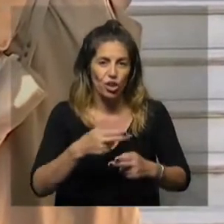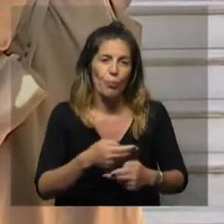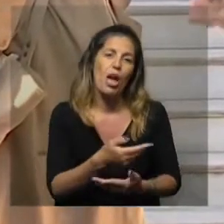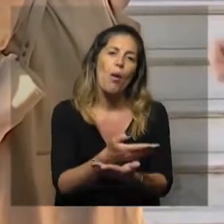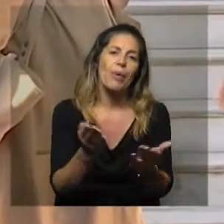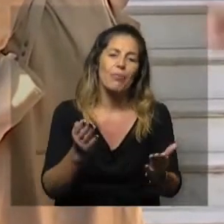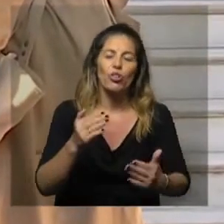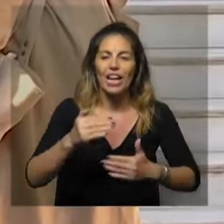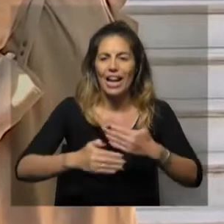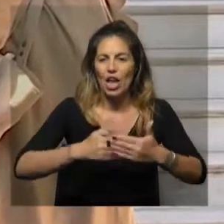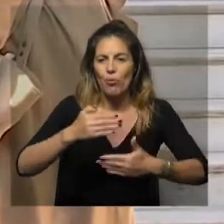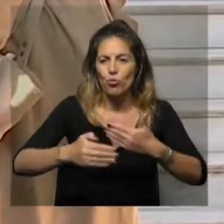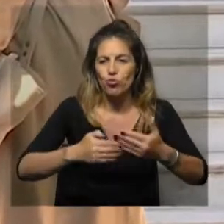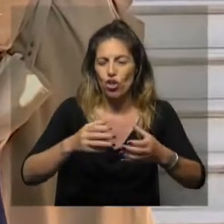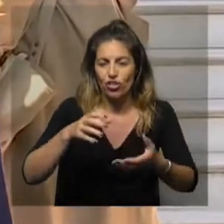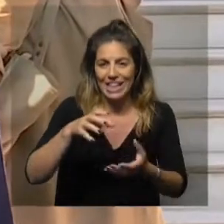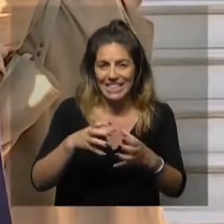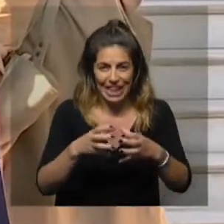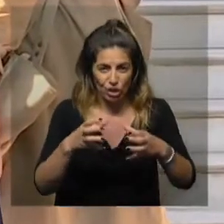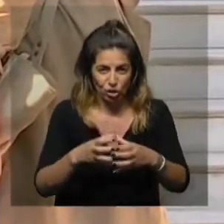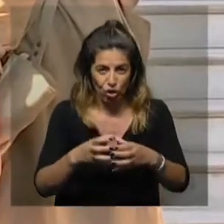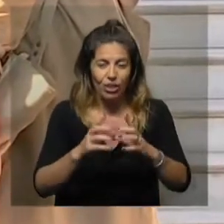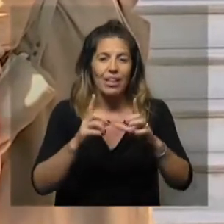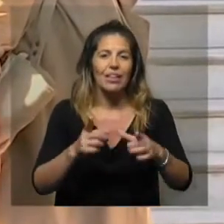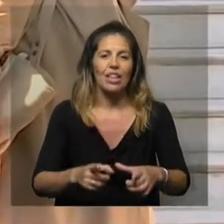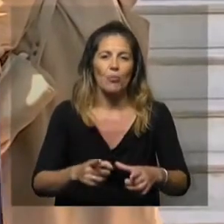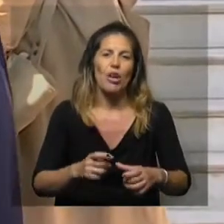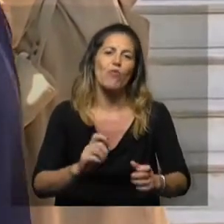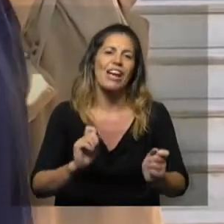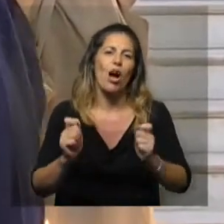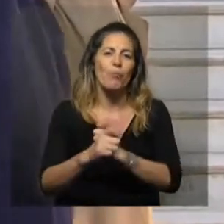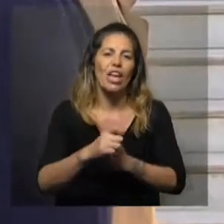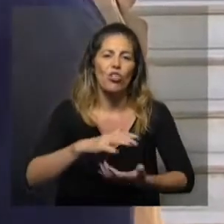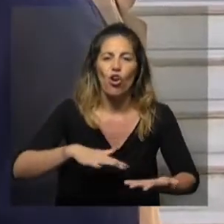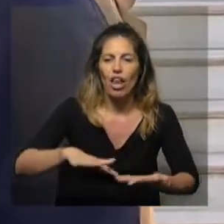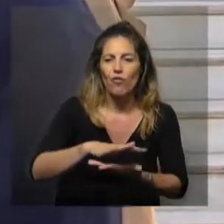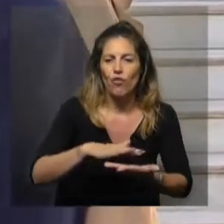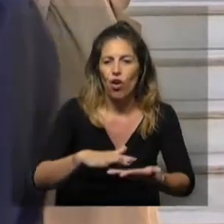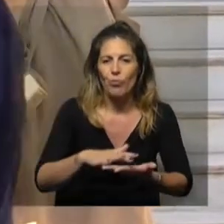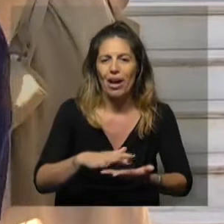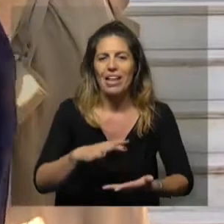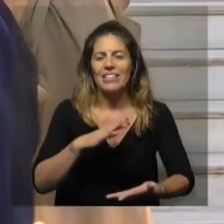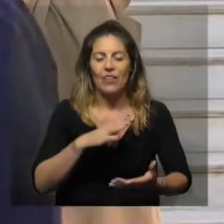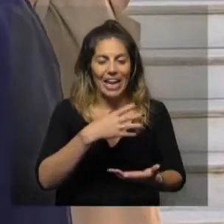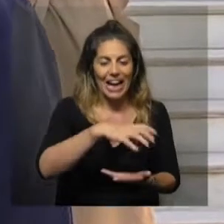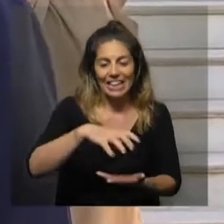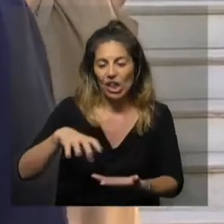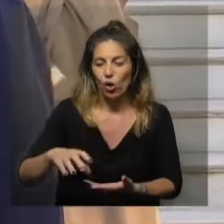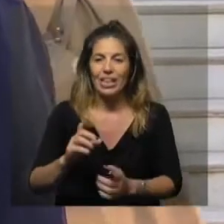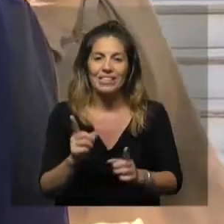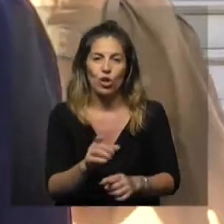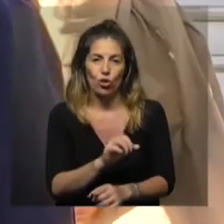un poco la evolución del sector fue cambiando también en sus condiciones si había características si había categorías o no